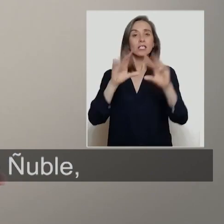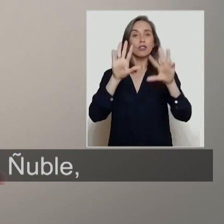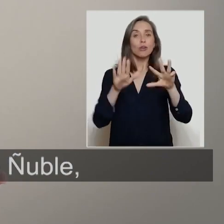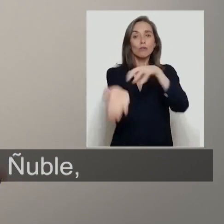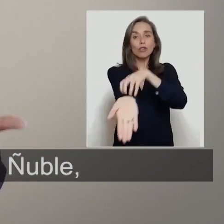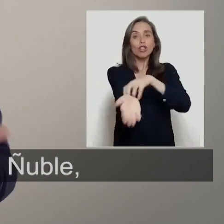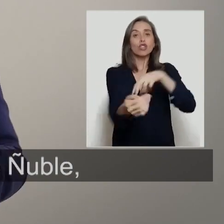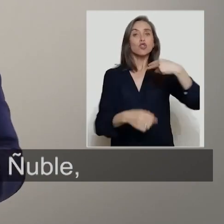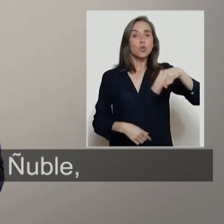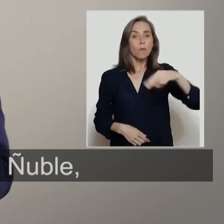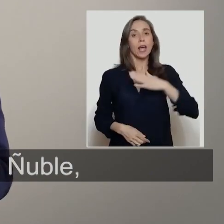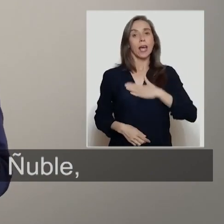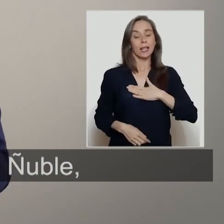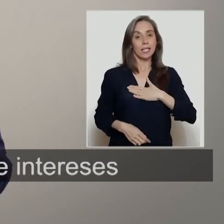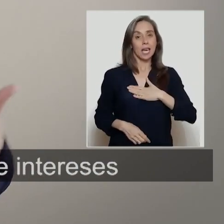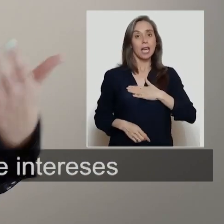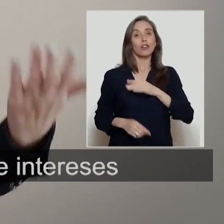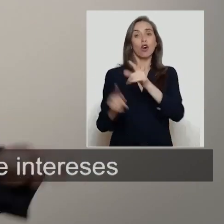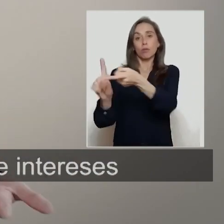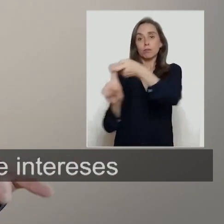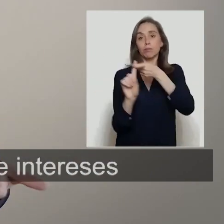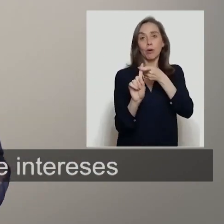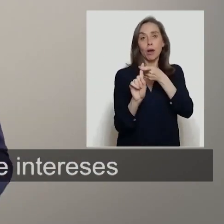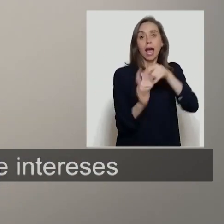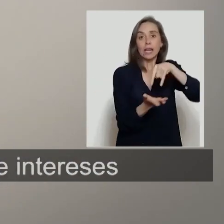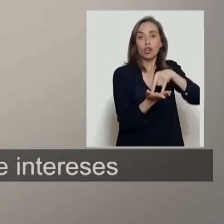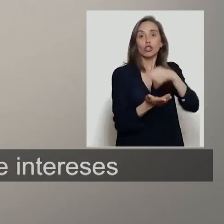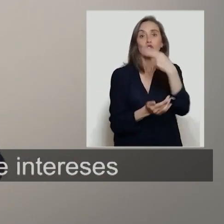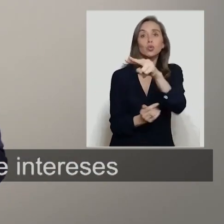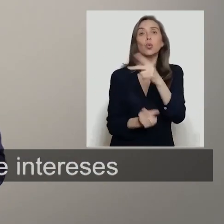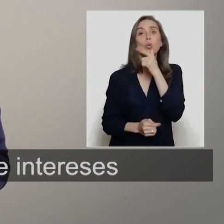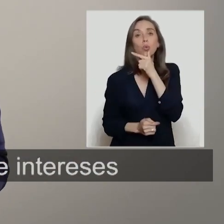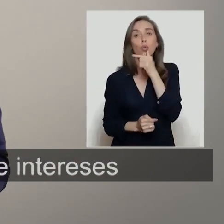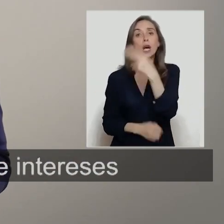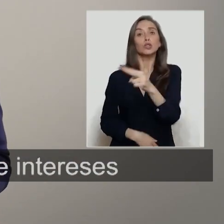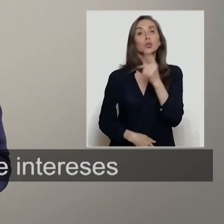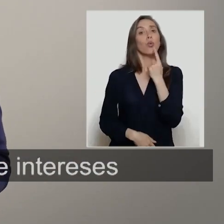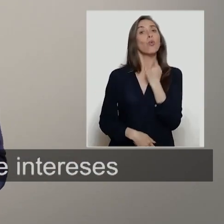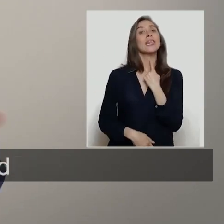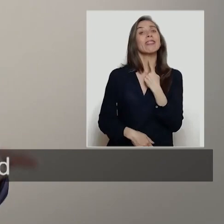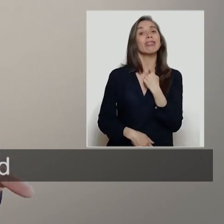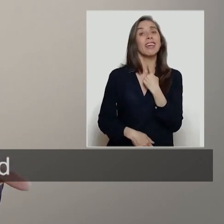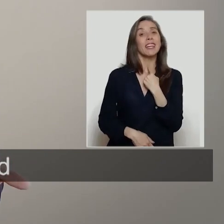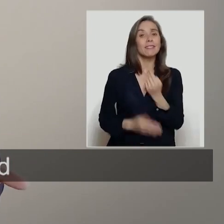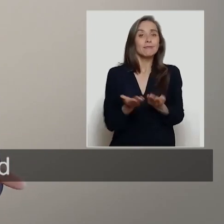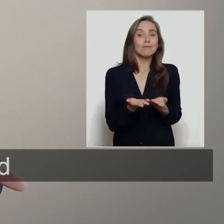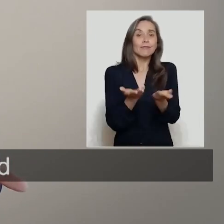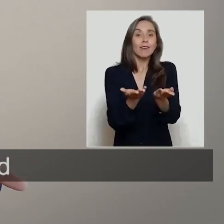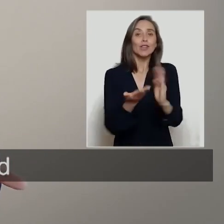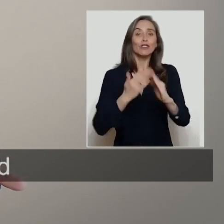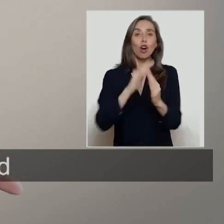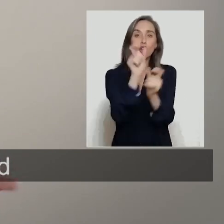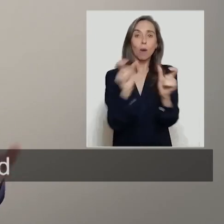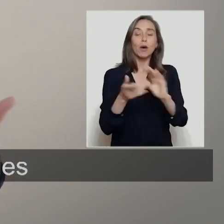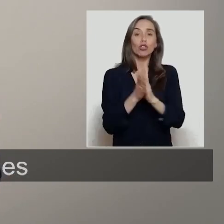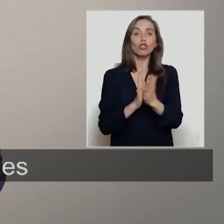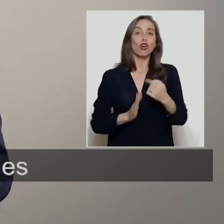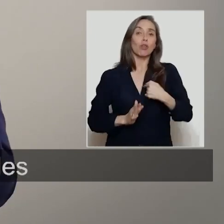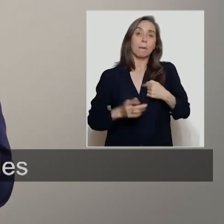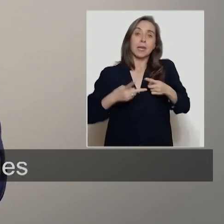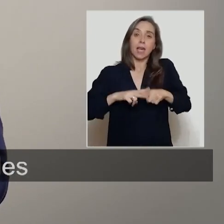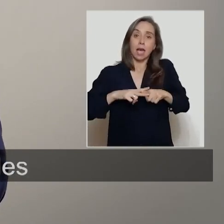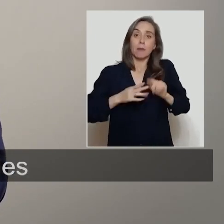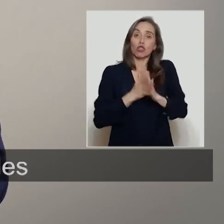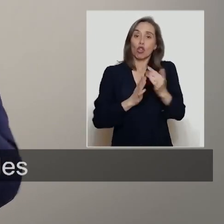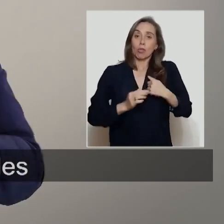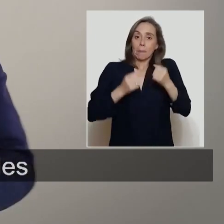al Distrito 19, Región de Ñuble. Quiero llevar al Parlamento sus inquietudes e intereses y poner a servicio de la comunidad todas